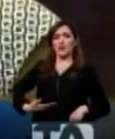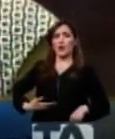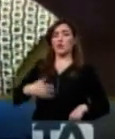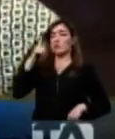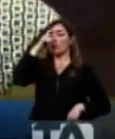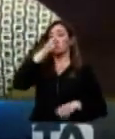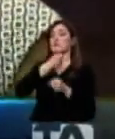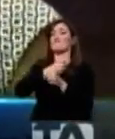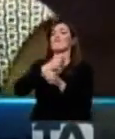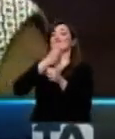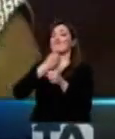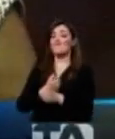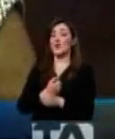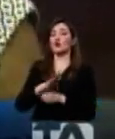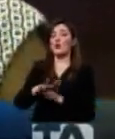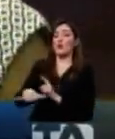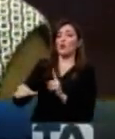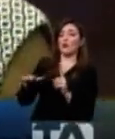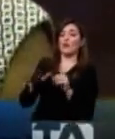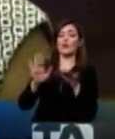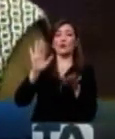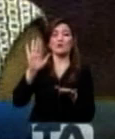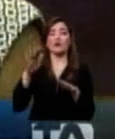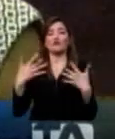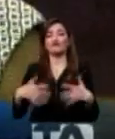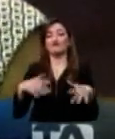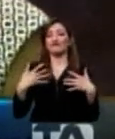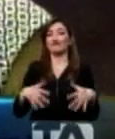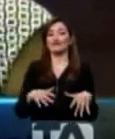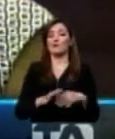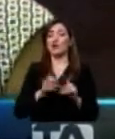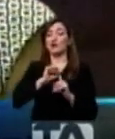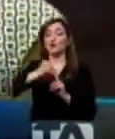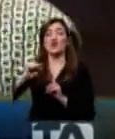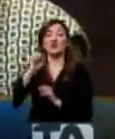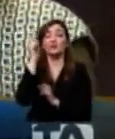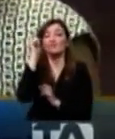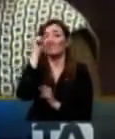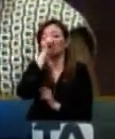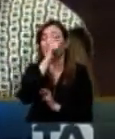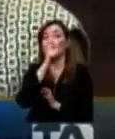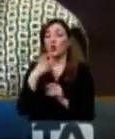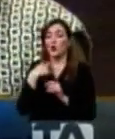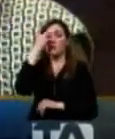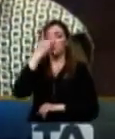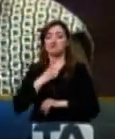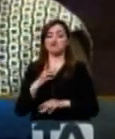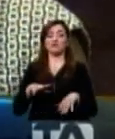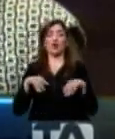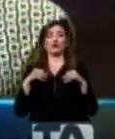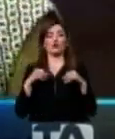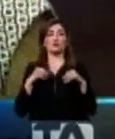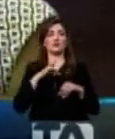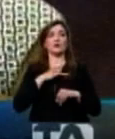circunstancias en que ha ocurrido mi nombramiento pero no hay vuelta atrás creo que expreso el sentir de